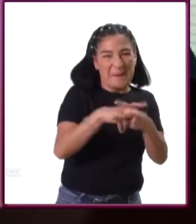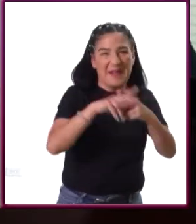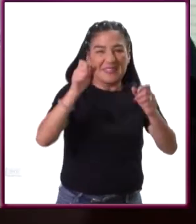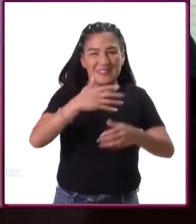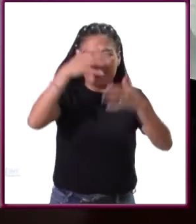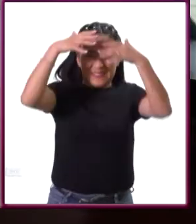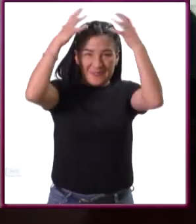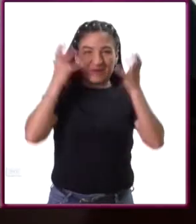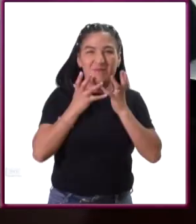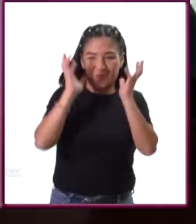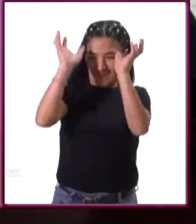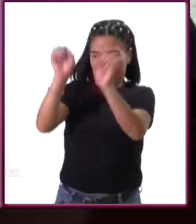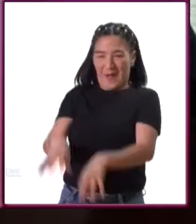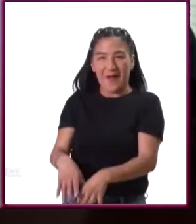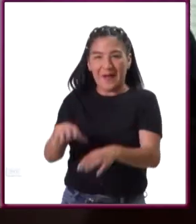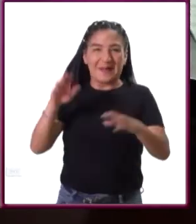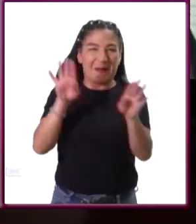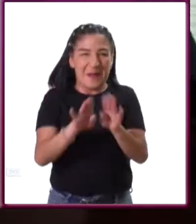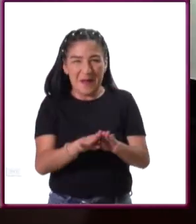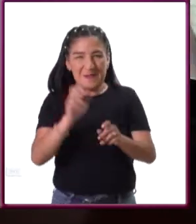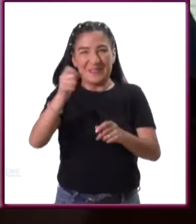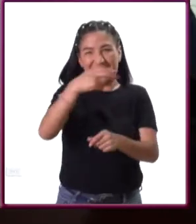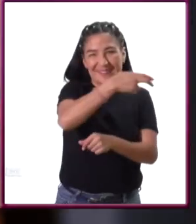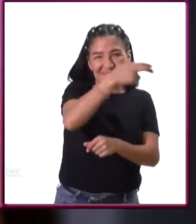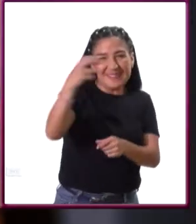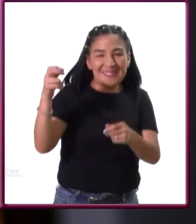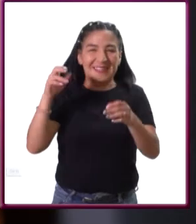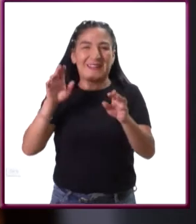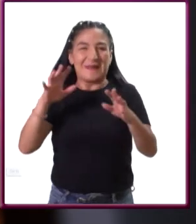y salen criaturas extraterrestres y en lugar de